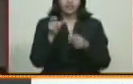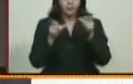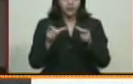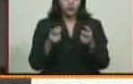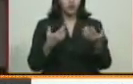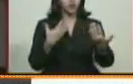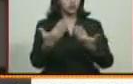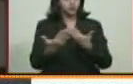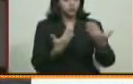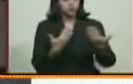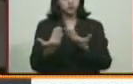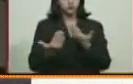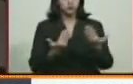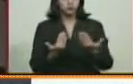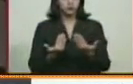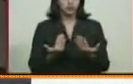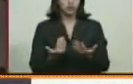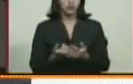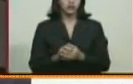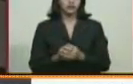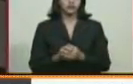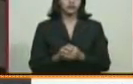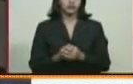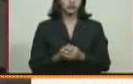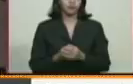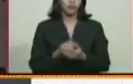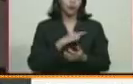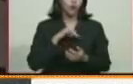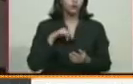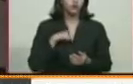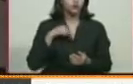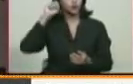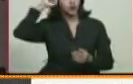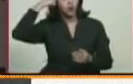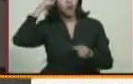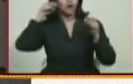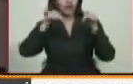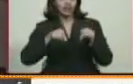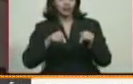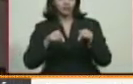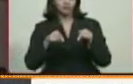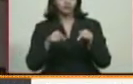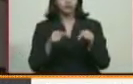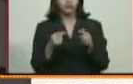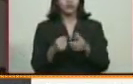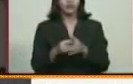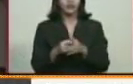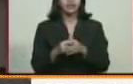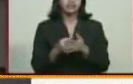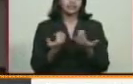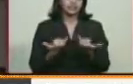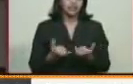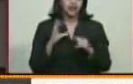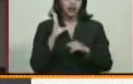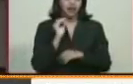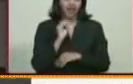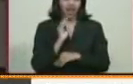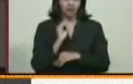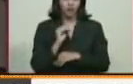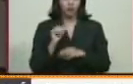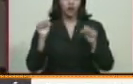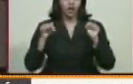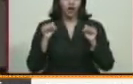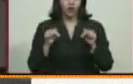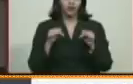nosotros? Pues yo recuerdo que allí, en esa etapa, ya me refiero a la ahora, en el